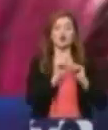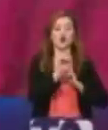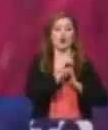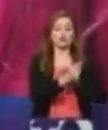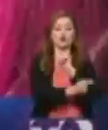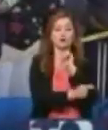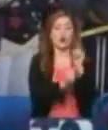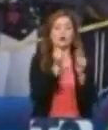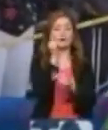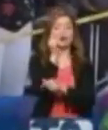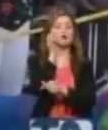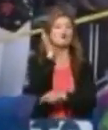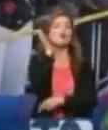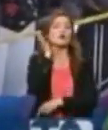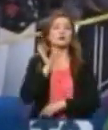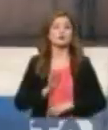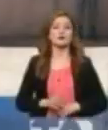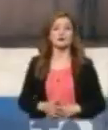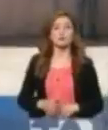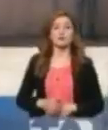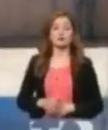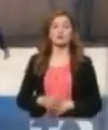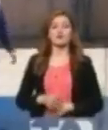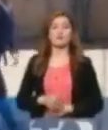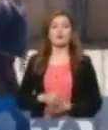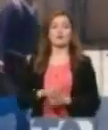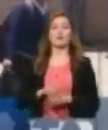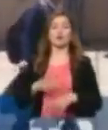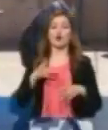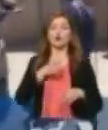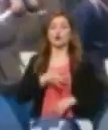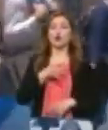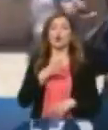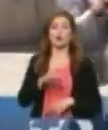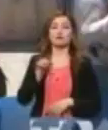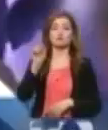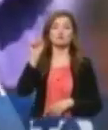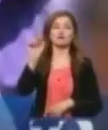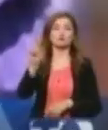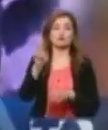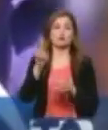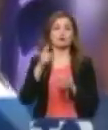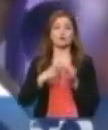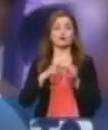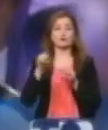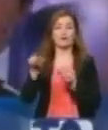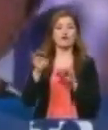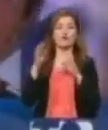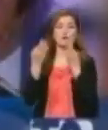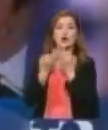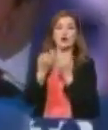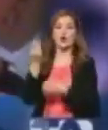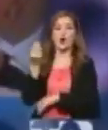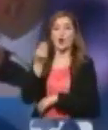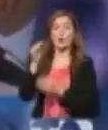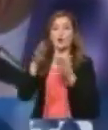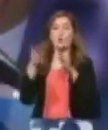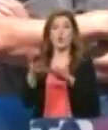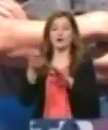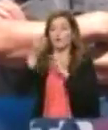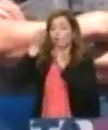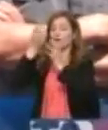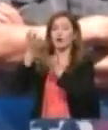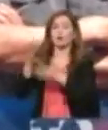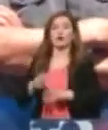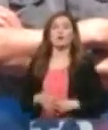Escenas de tristeza y dolor se vivieron en los exteriores del mercado Chiriyaco en el sur de Quito. Familiares de Brian recibieron la noticia de su fallecimiento.